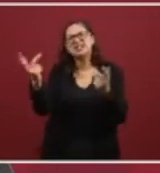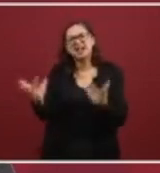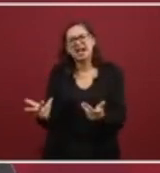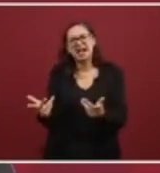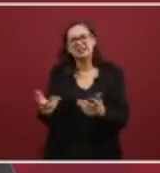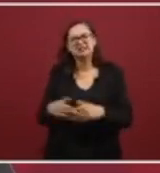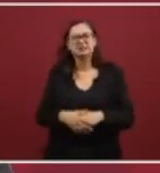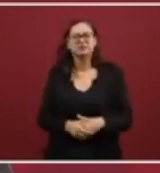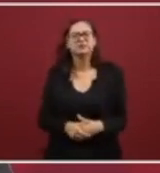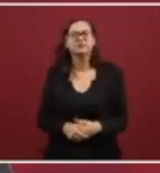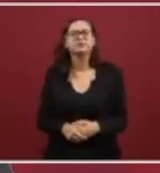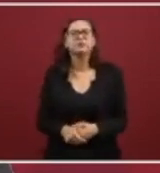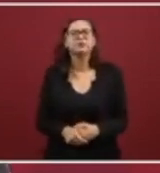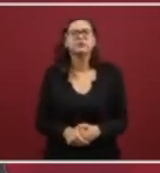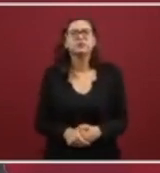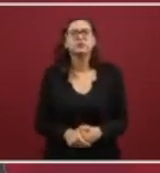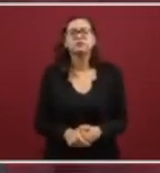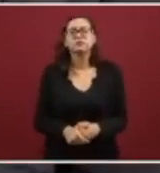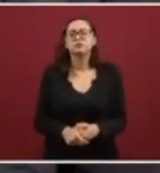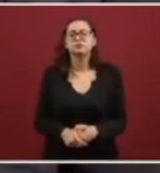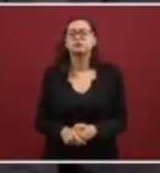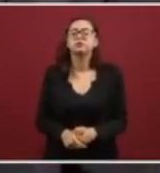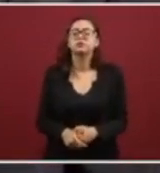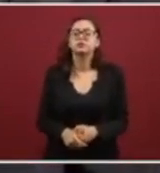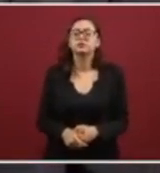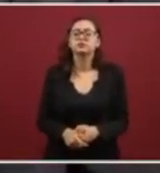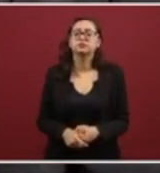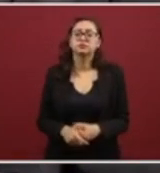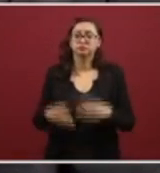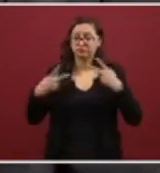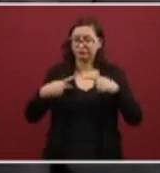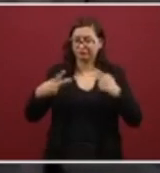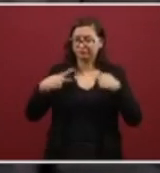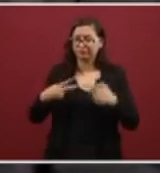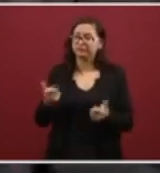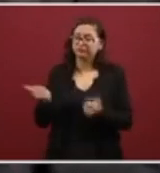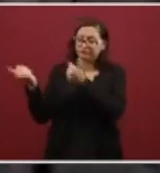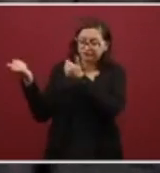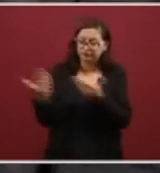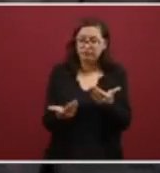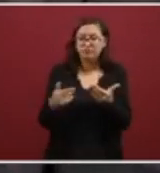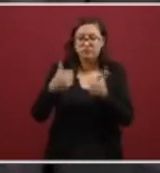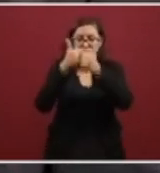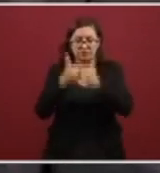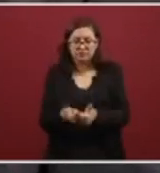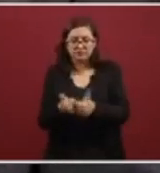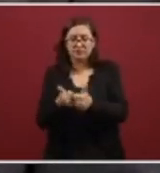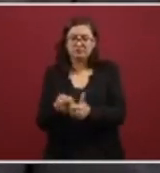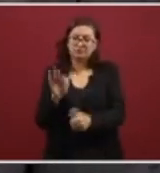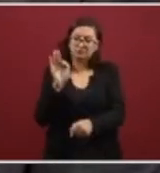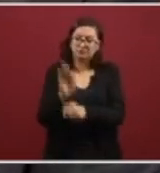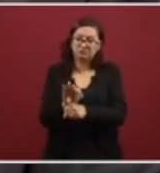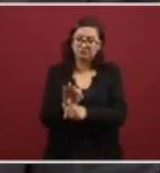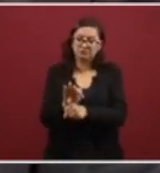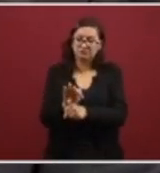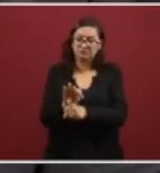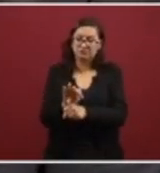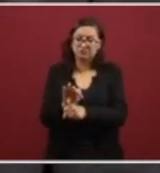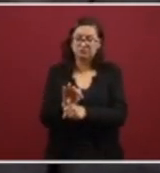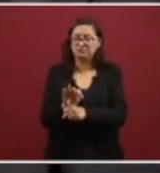de yo recibir a estas personas para que pidan su asilo aquí, me refiero sobre todo a los